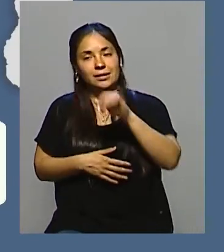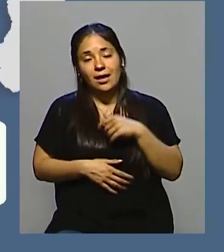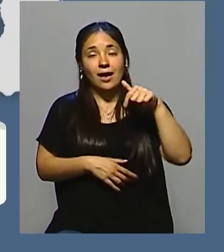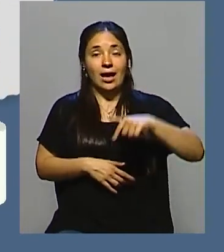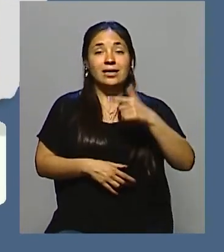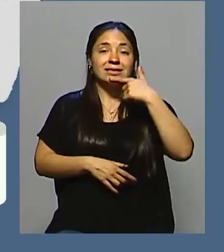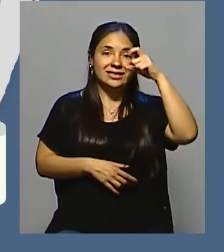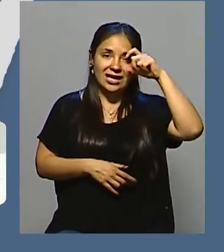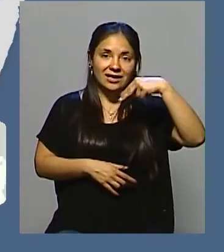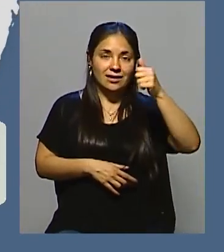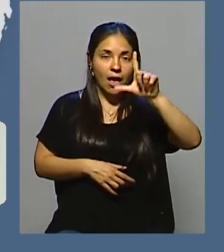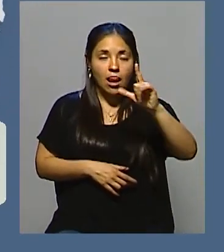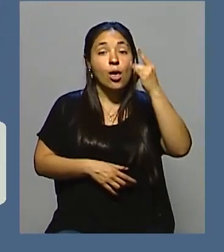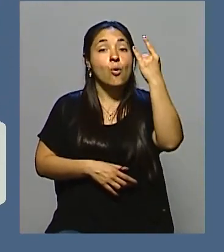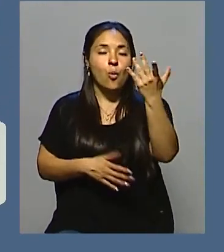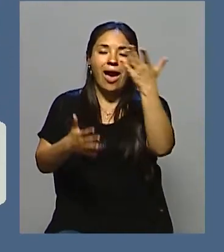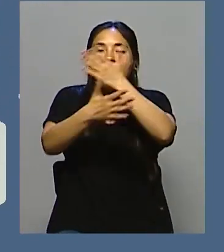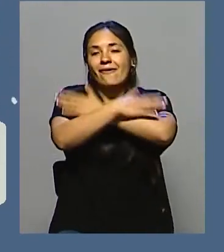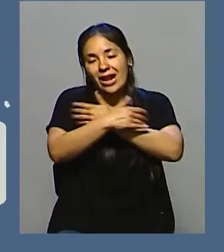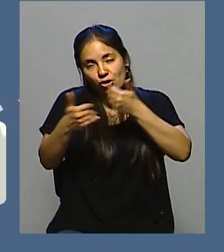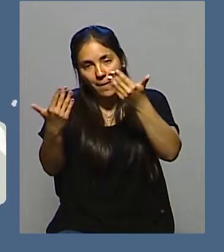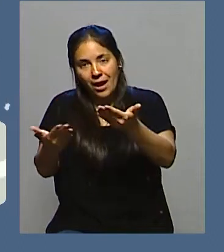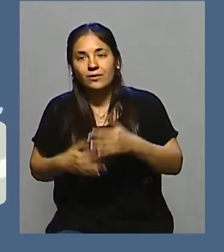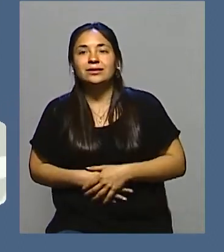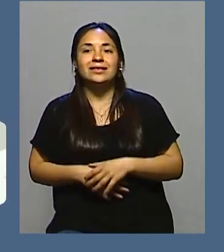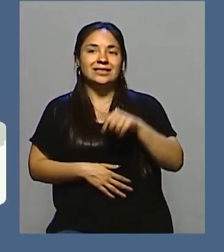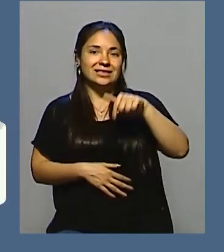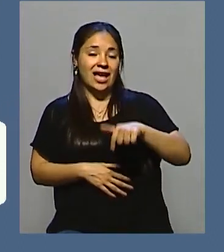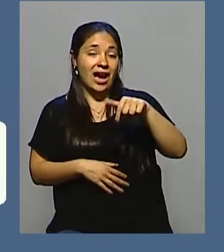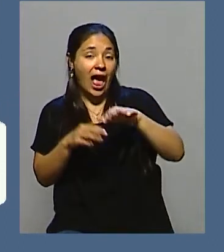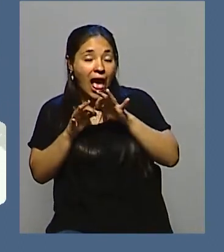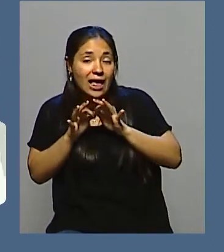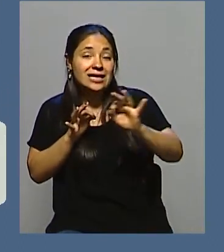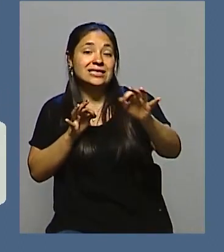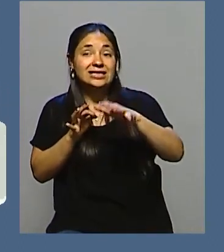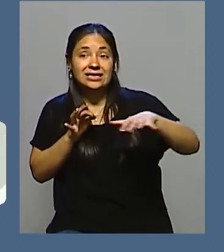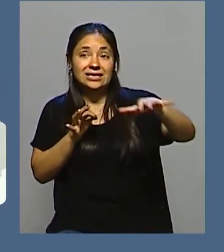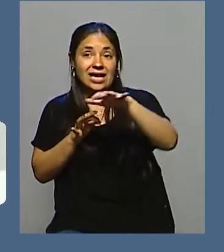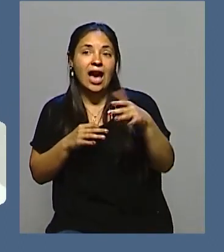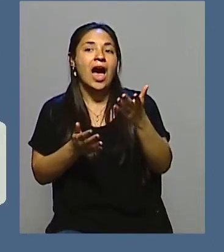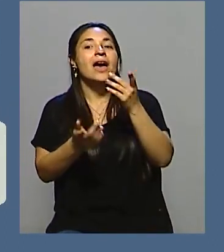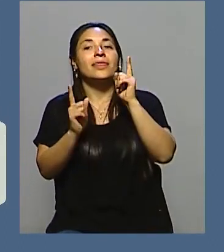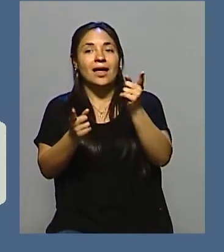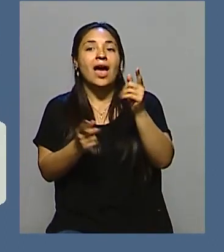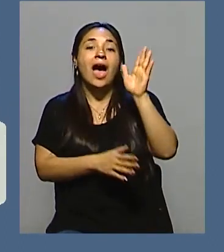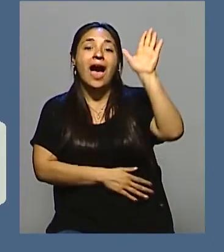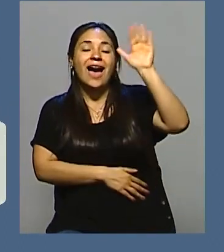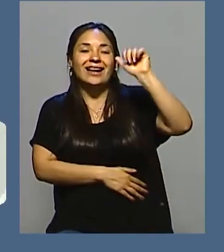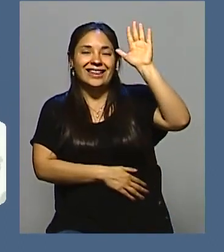un abrazo muy grande. Bueno, y acá desde la isla de Ischia le mando un gran